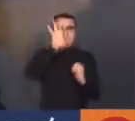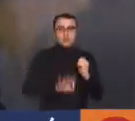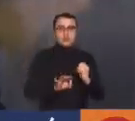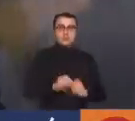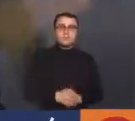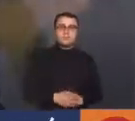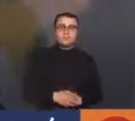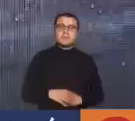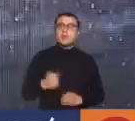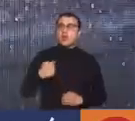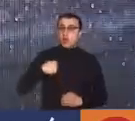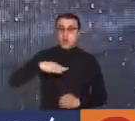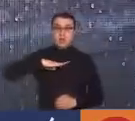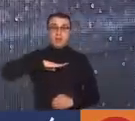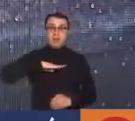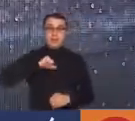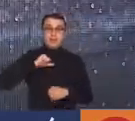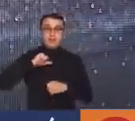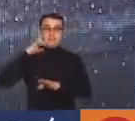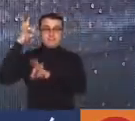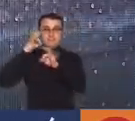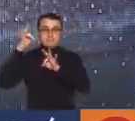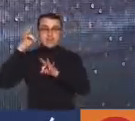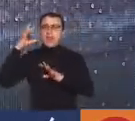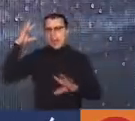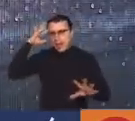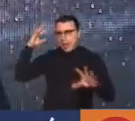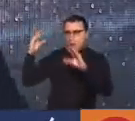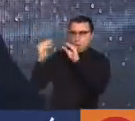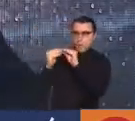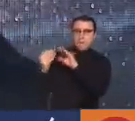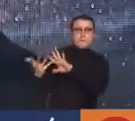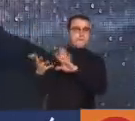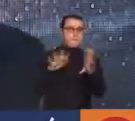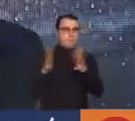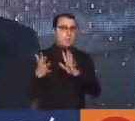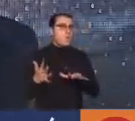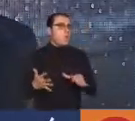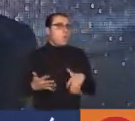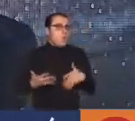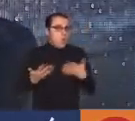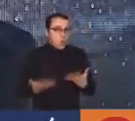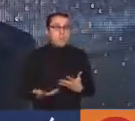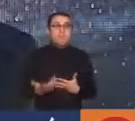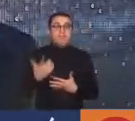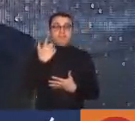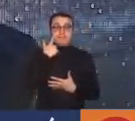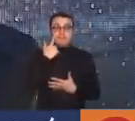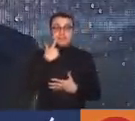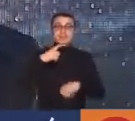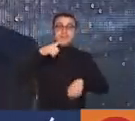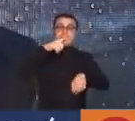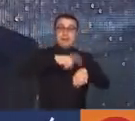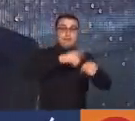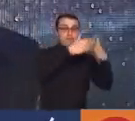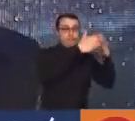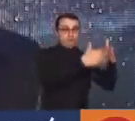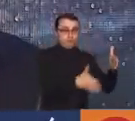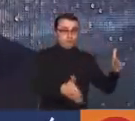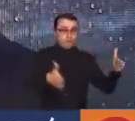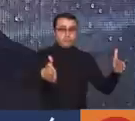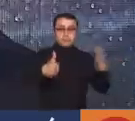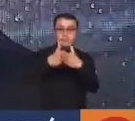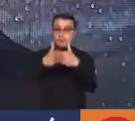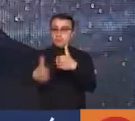llegando a un acuerdo con la alcaldesa que más o menos consistía en poner 2 fases en el metro en la primera